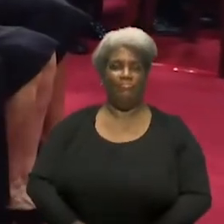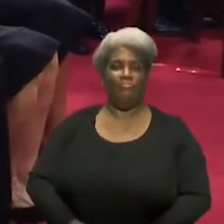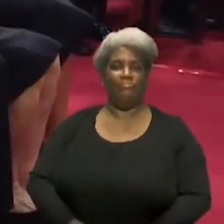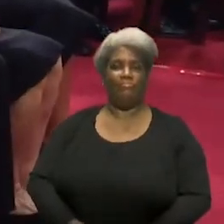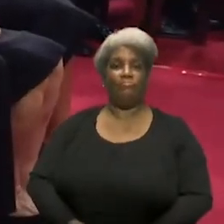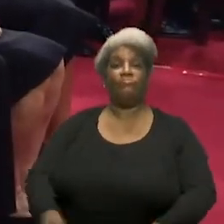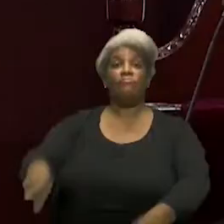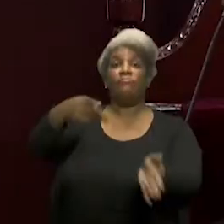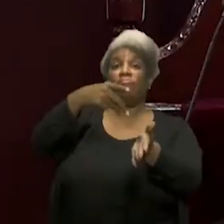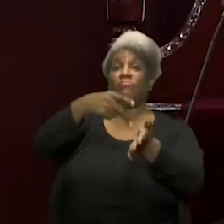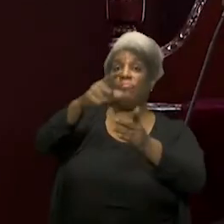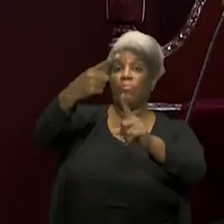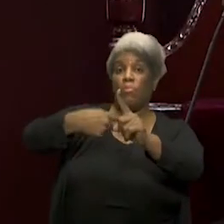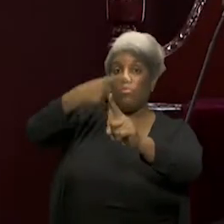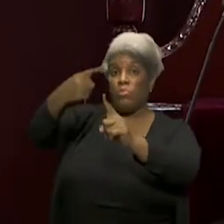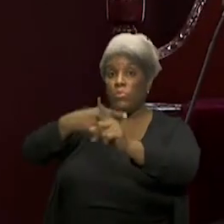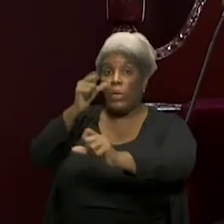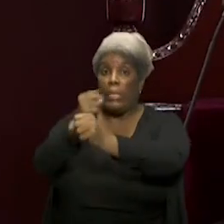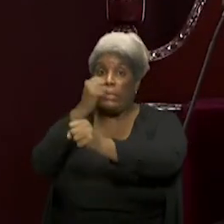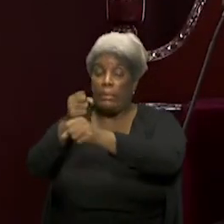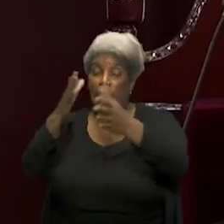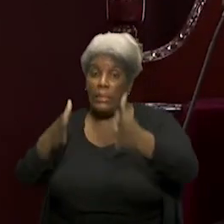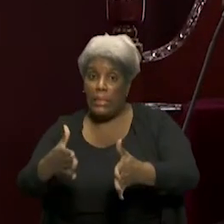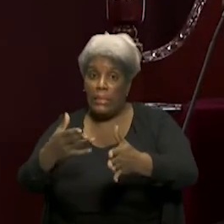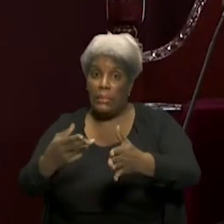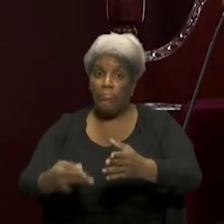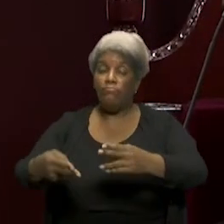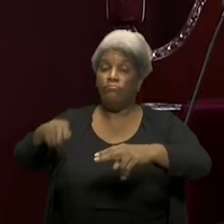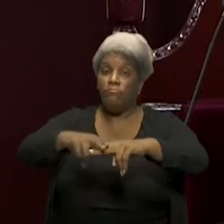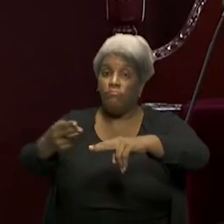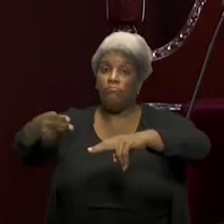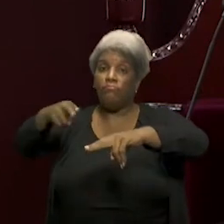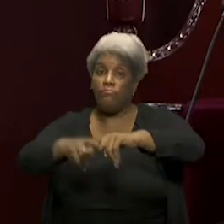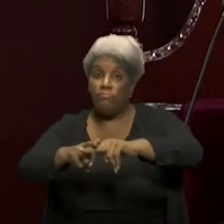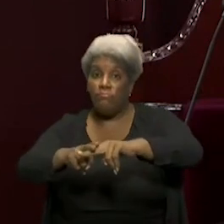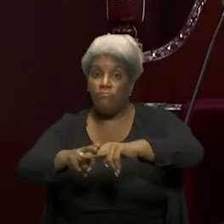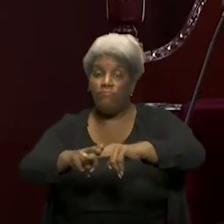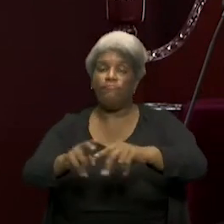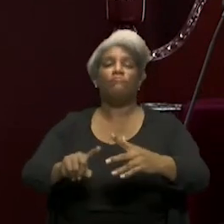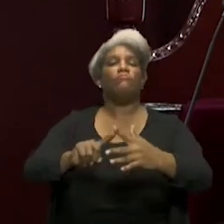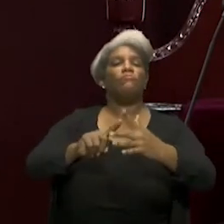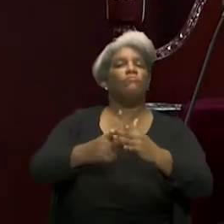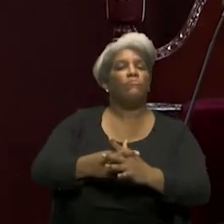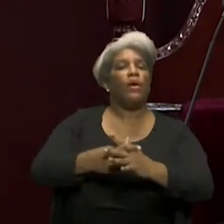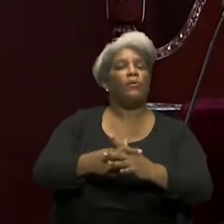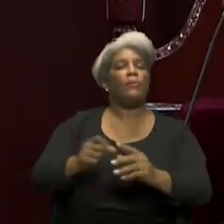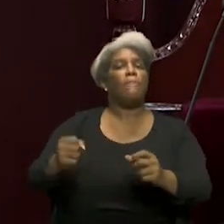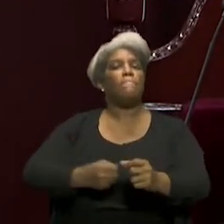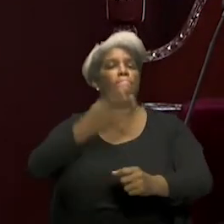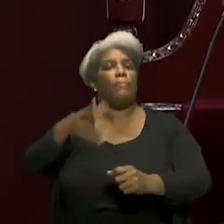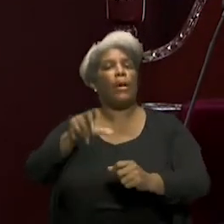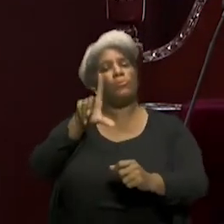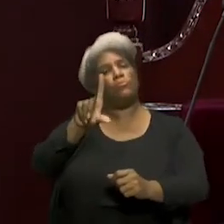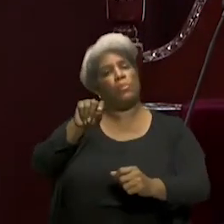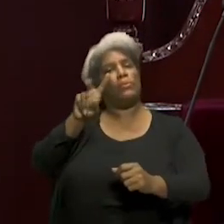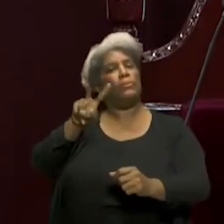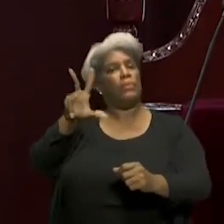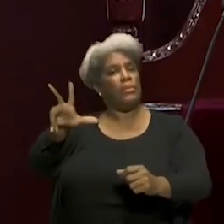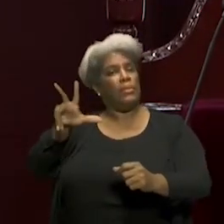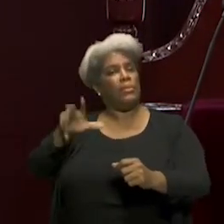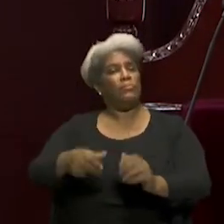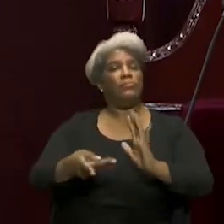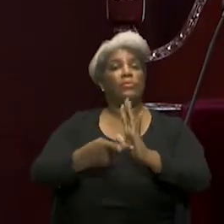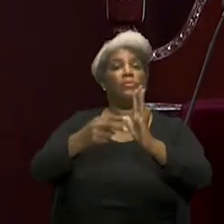Los aumentos salariales del año pasado, aplicados entre marzo y mayo del 2023, generaron un alza de todos los salarios